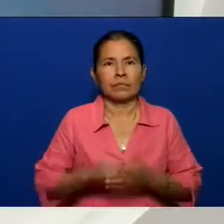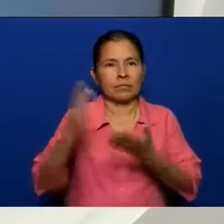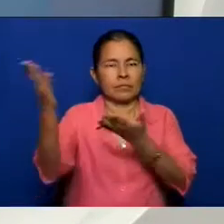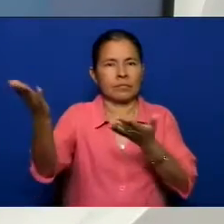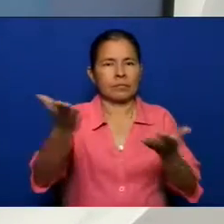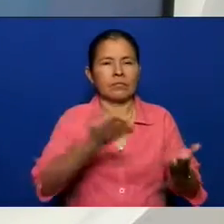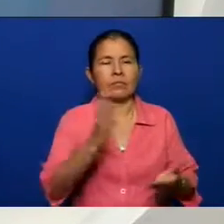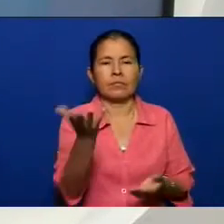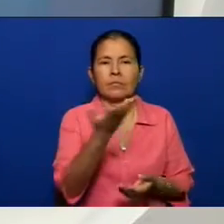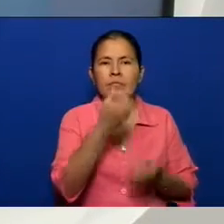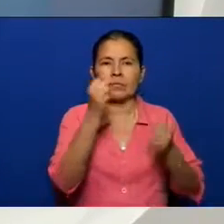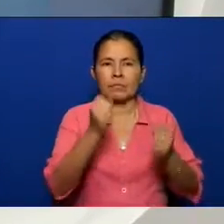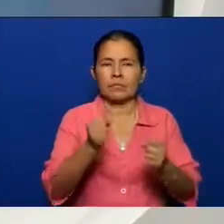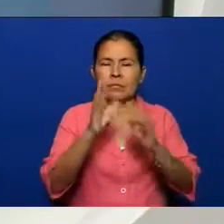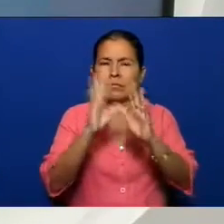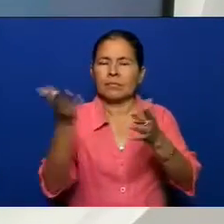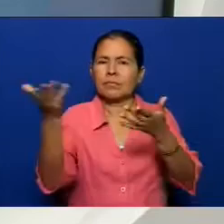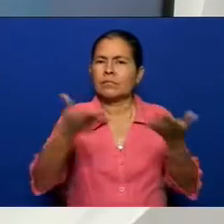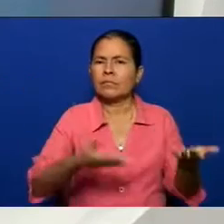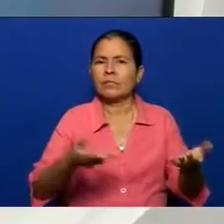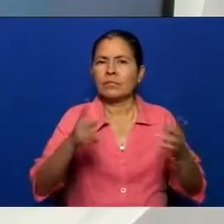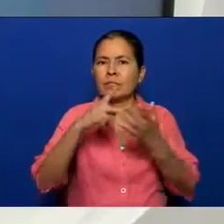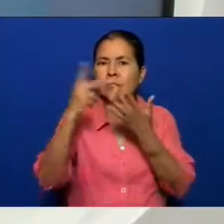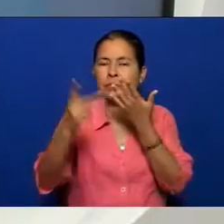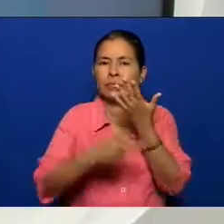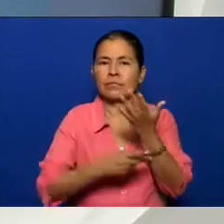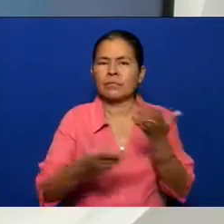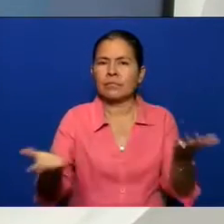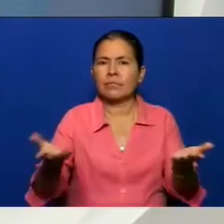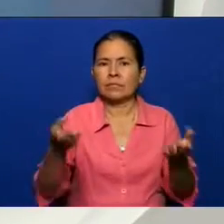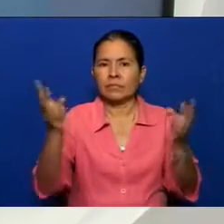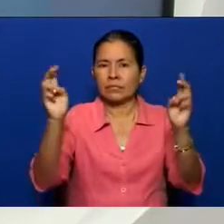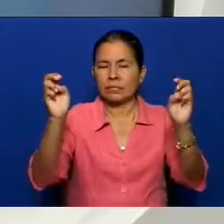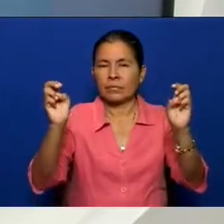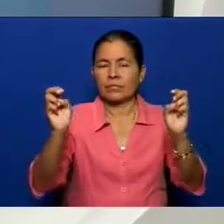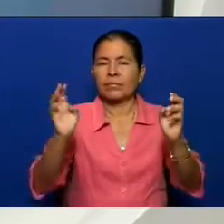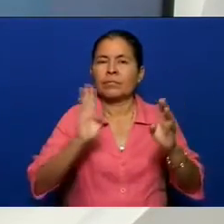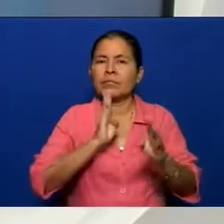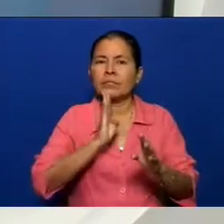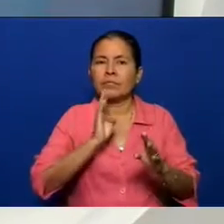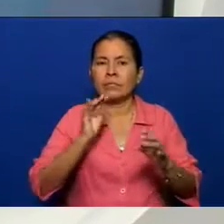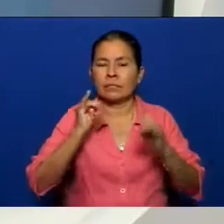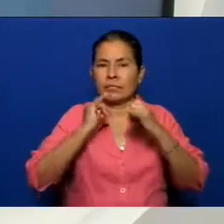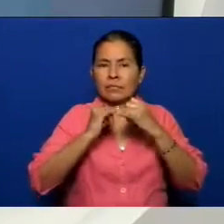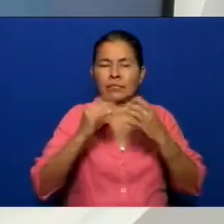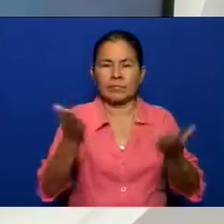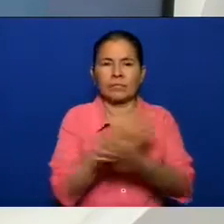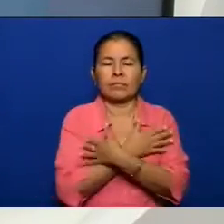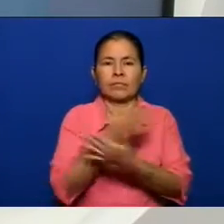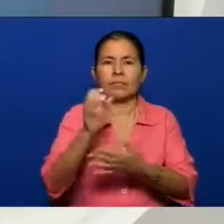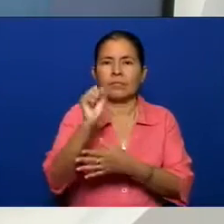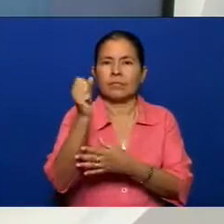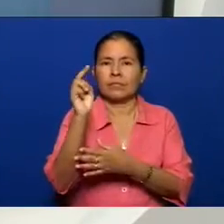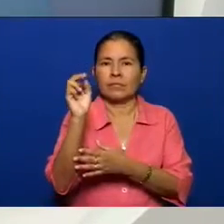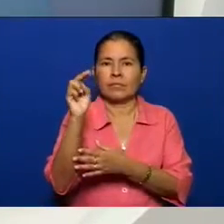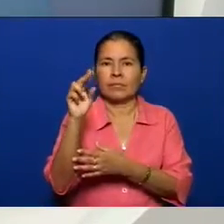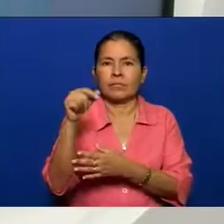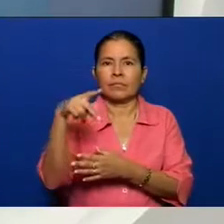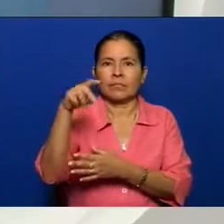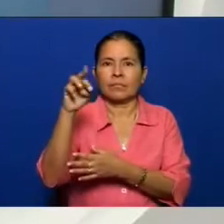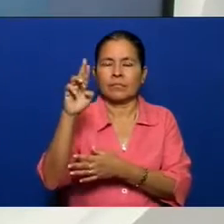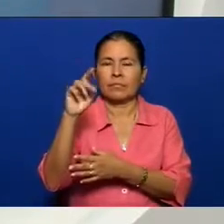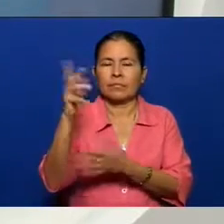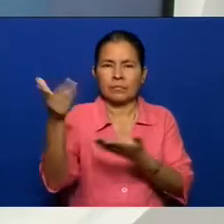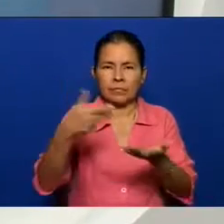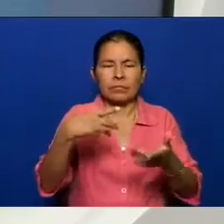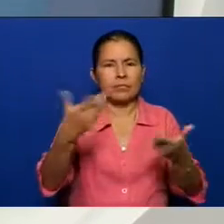bienvenidas y bienvenidos a su programa Hablemos de Género. Les saluda Susana Pérez Villalta. En nuestro estudio ya se encuentran